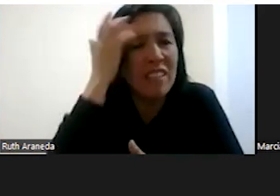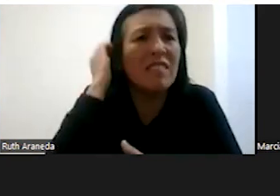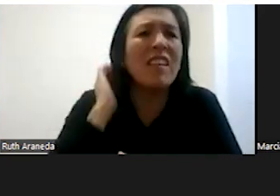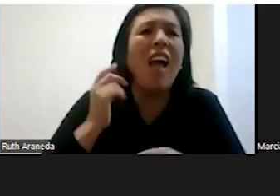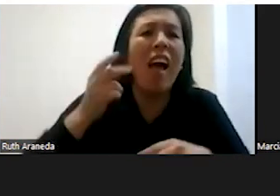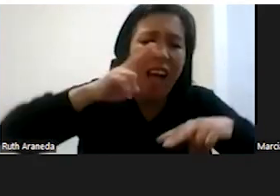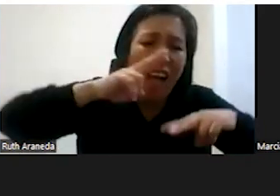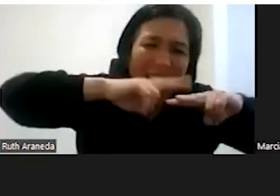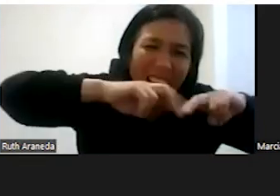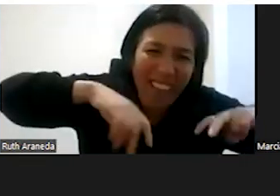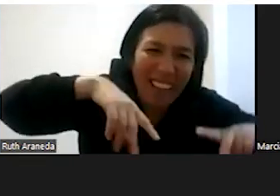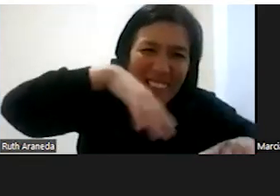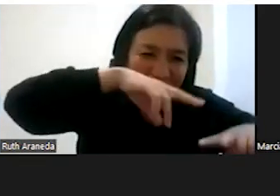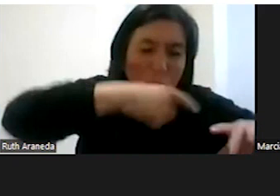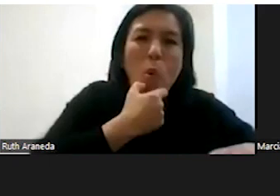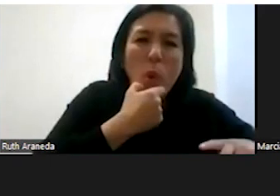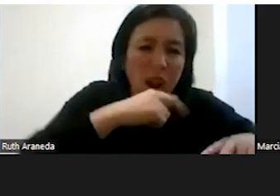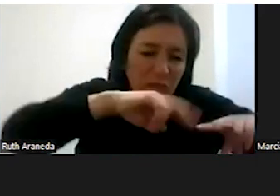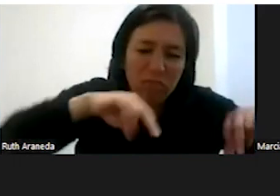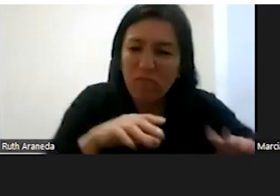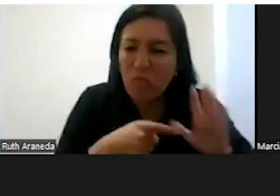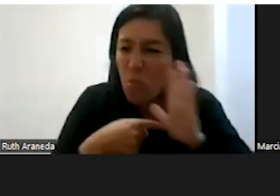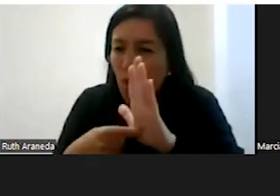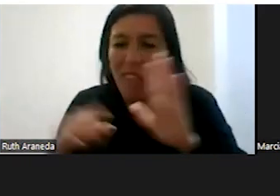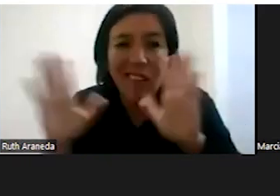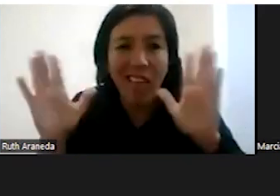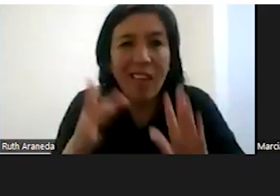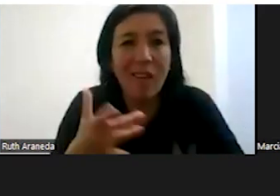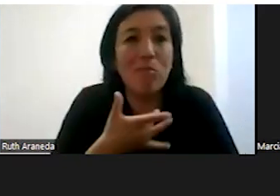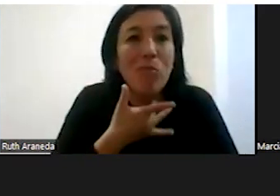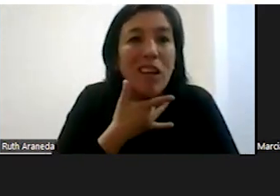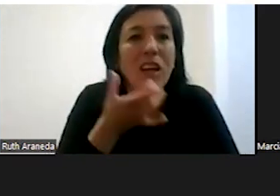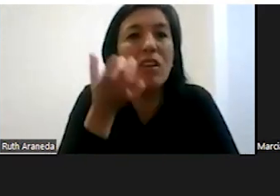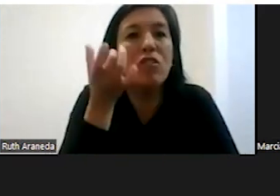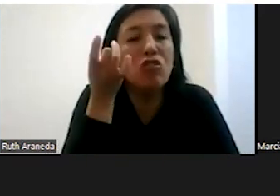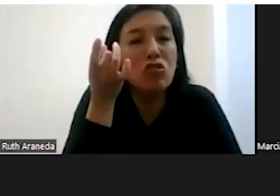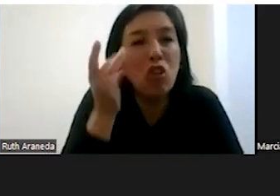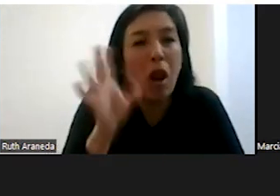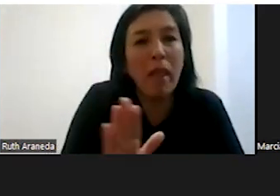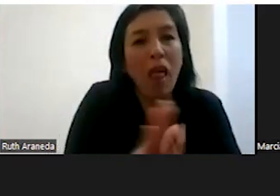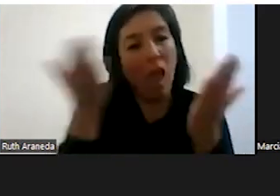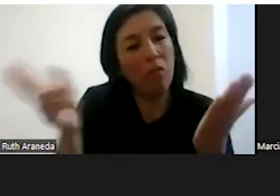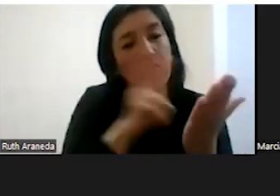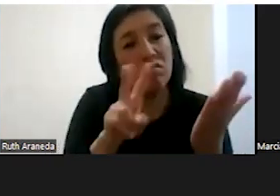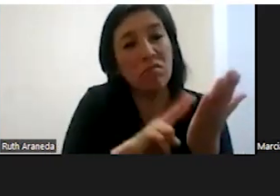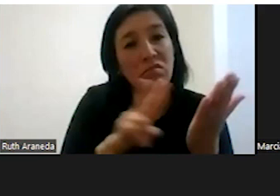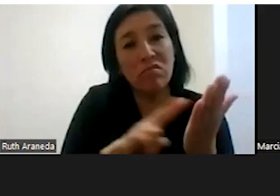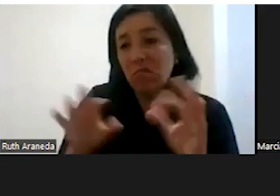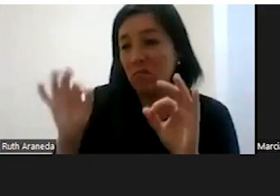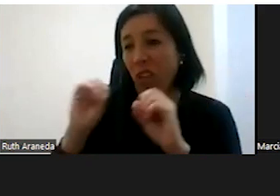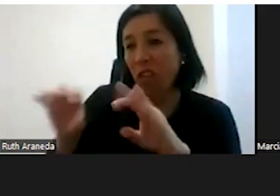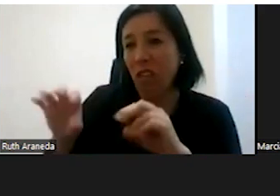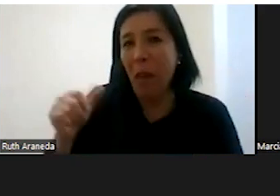son dos palabras, ¿no? A la rápida, ¿no? Porque no tienen formación de arqueólogo, o no han tenido profesores de arqueología haciendo